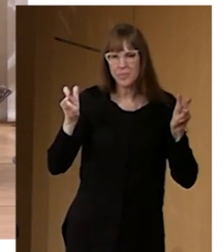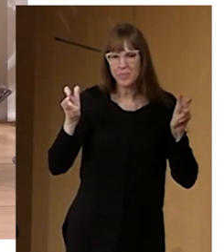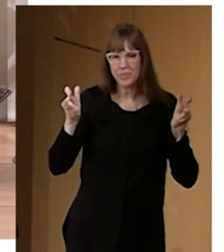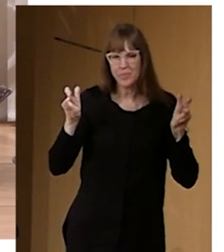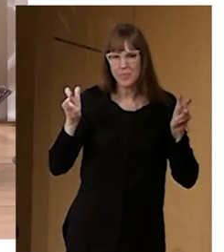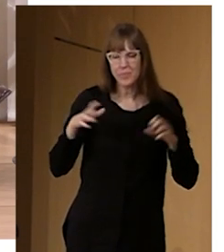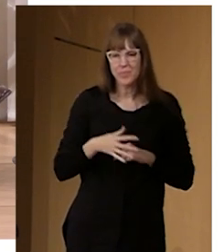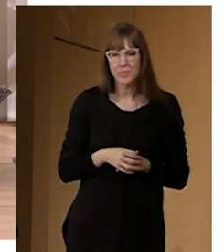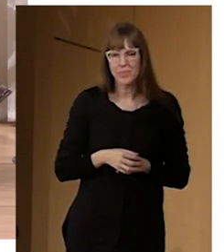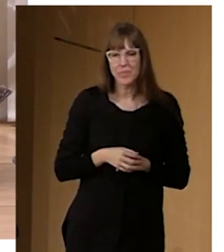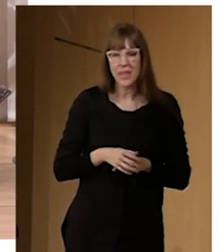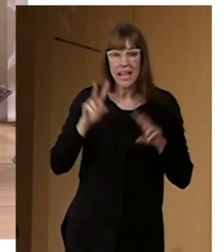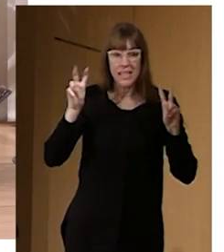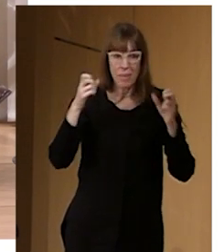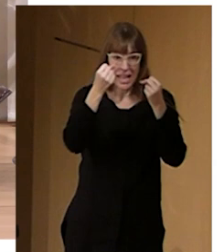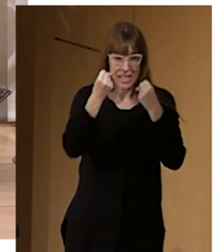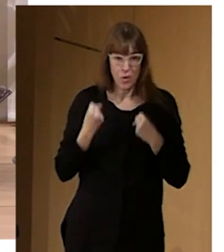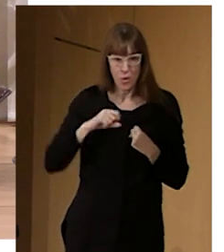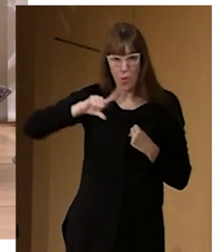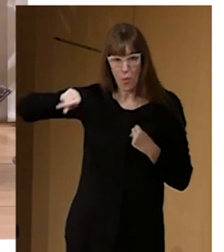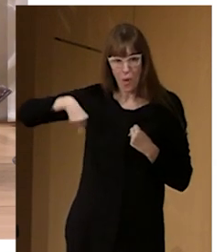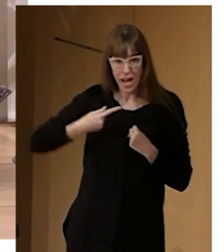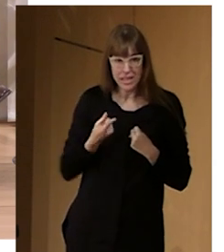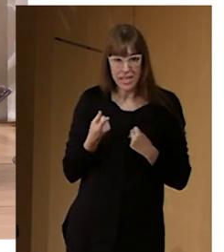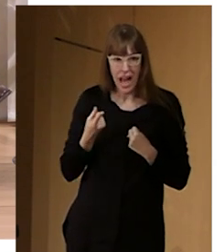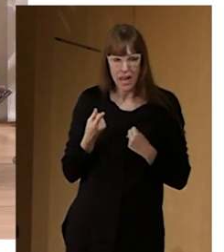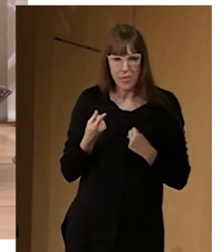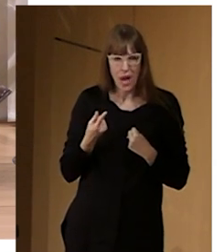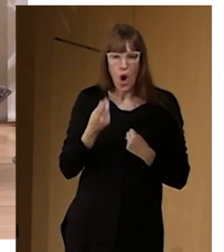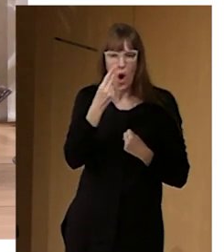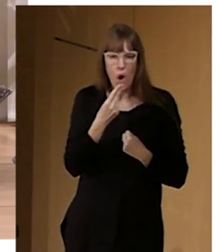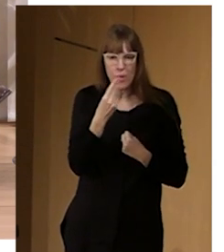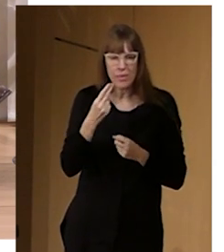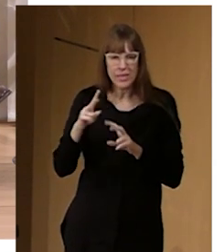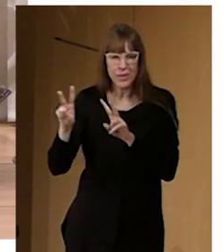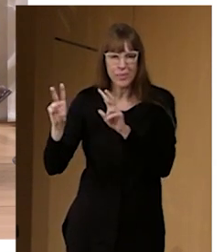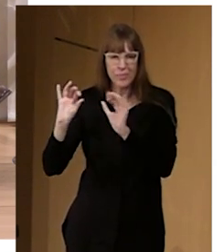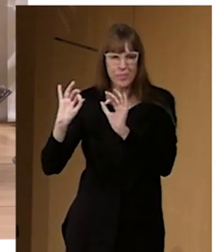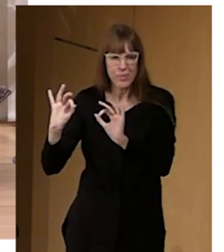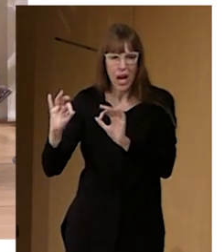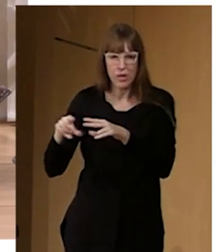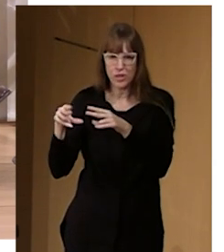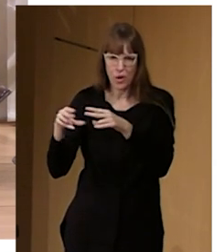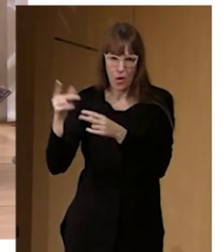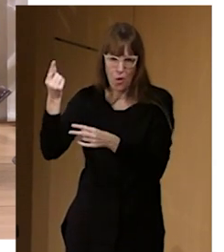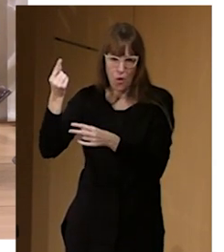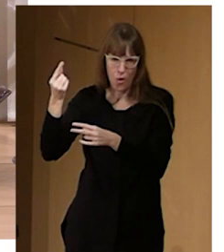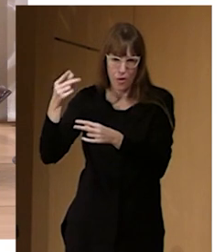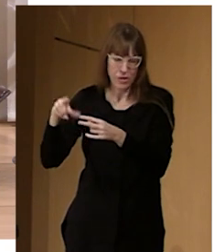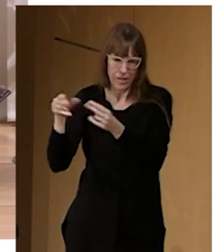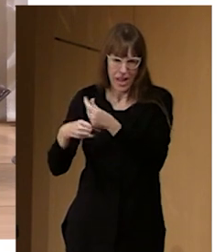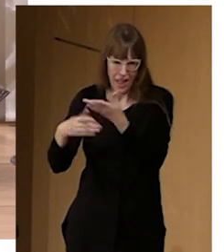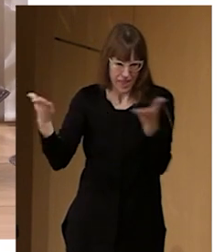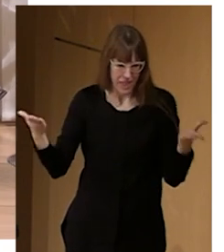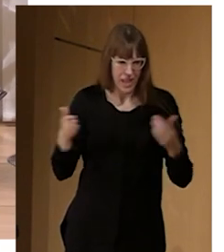compromiso de la institución orquesta y coro nacionales de España con el tema socioeducativo empezó todo con jus Pons él tenía una idea muy